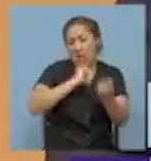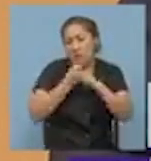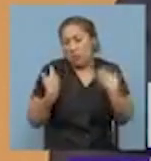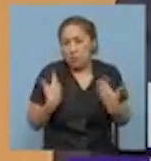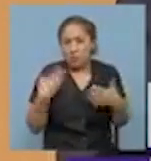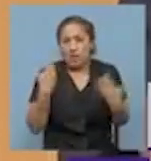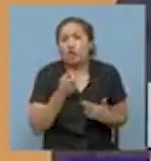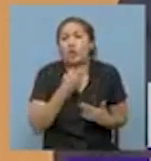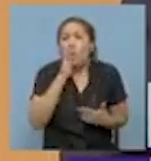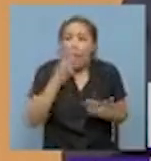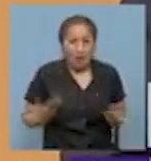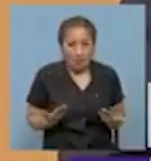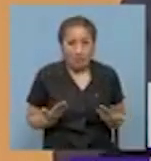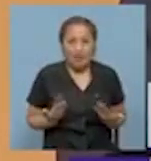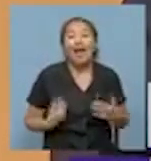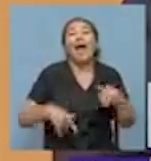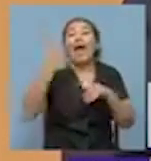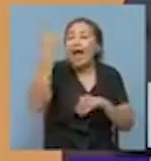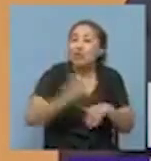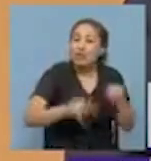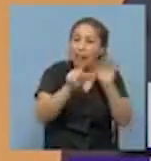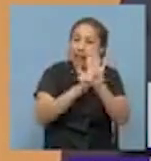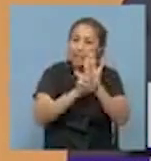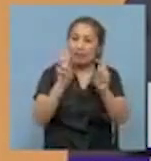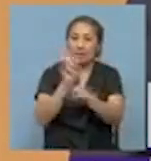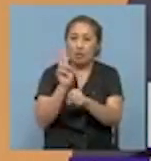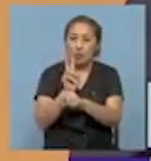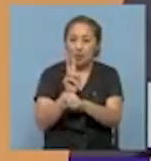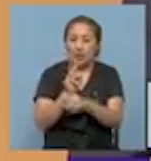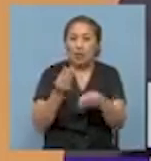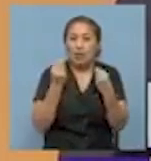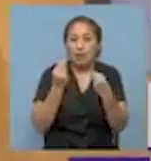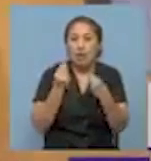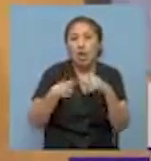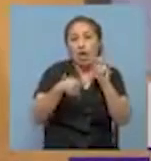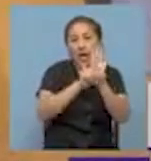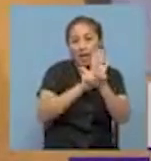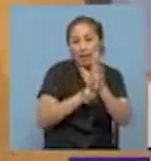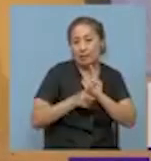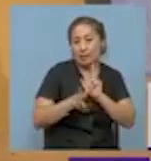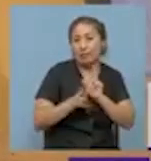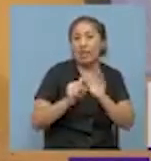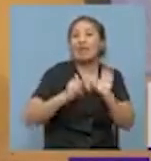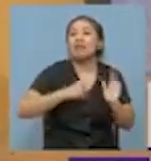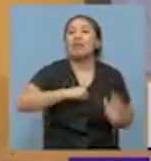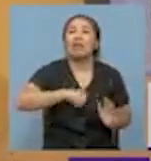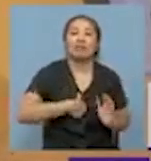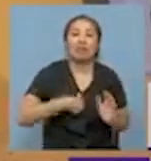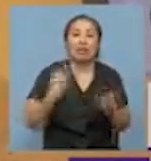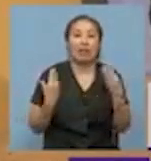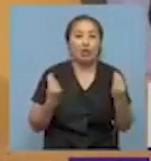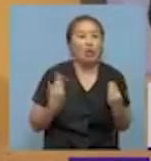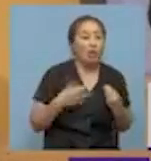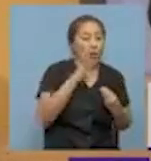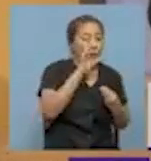persona puede cambiar de sexo está cubierto por una ley y está perfecto lo que pasa es que en esa ley se define la identidad de género como este conjunto